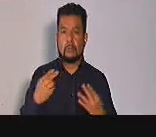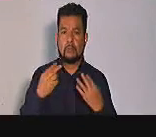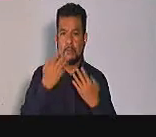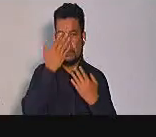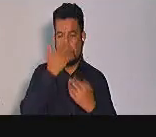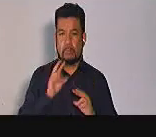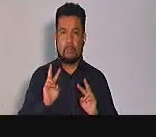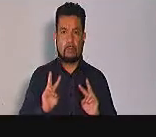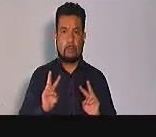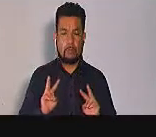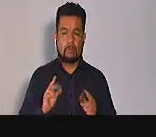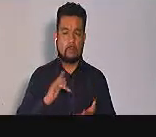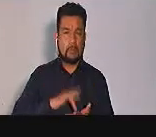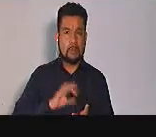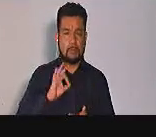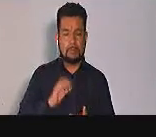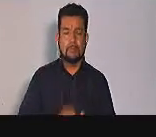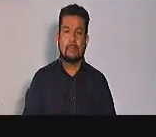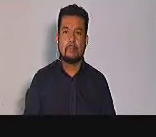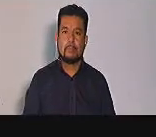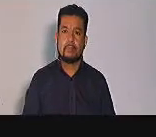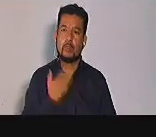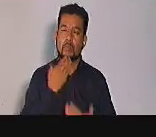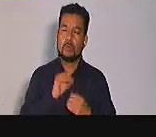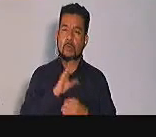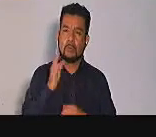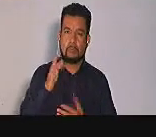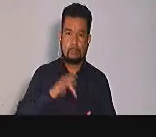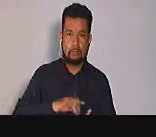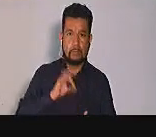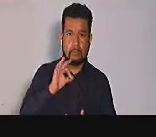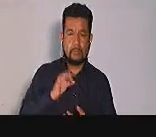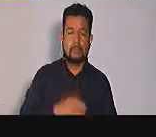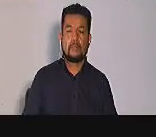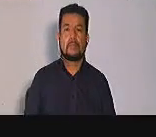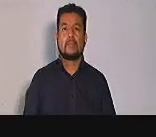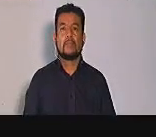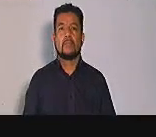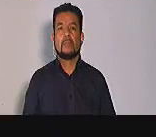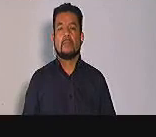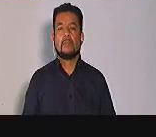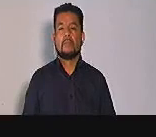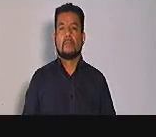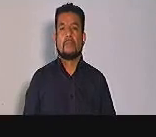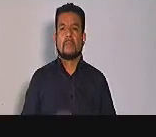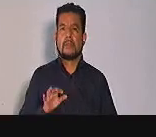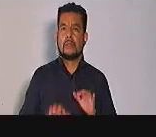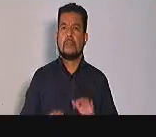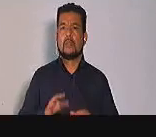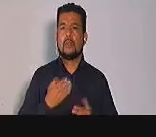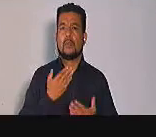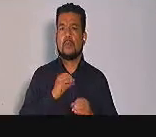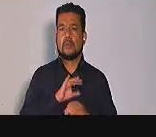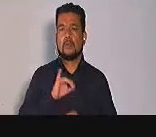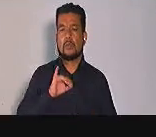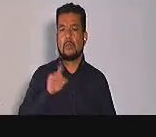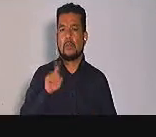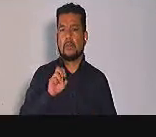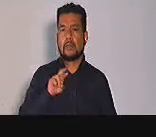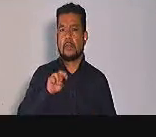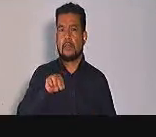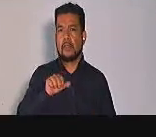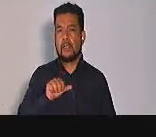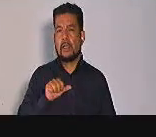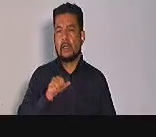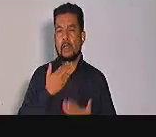por Facebook Live, presente. Concejal Ricardo, buen día, copiada su asistencia también. Secretario Julián Serna, presente, muy buenos